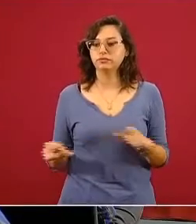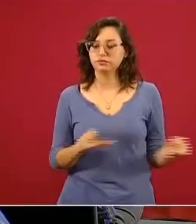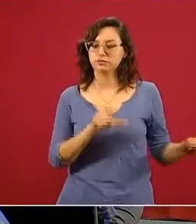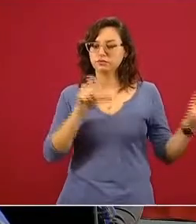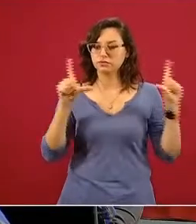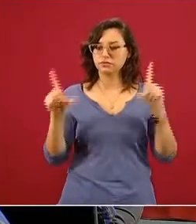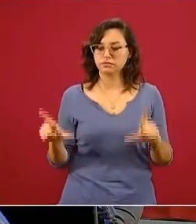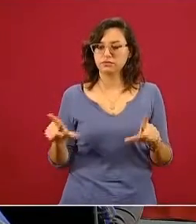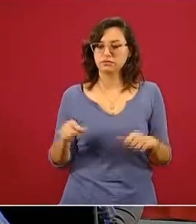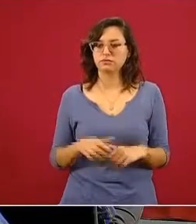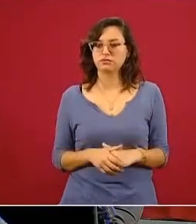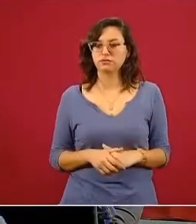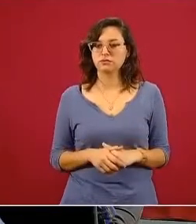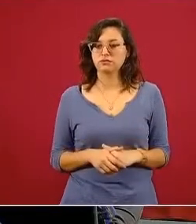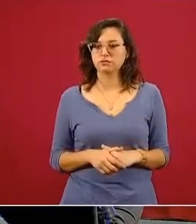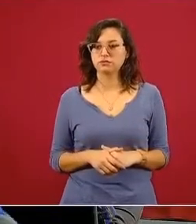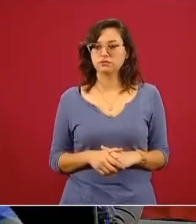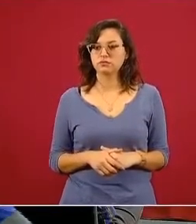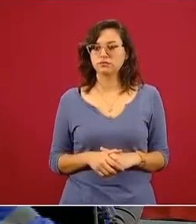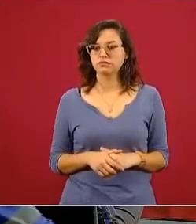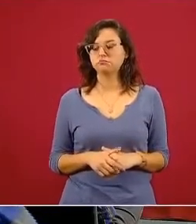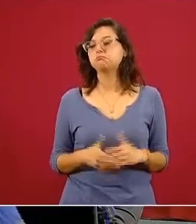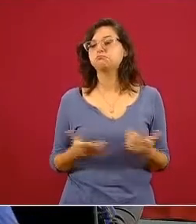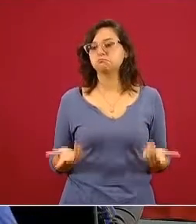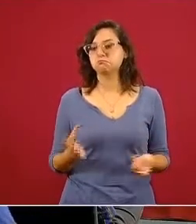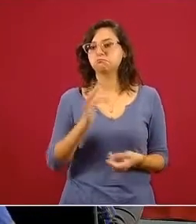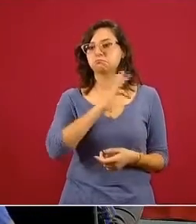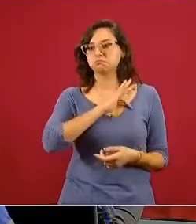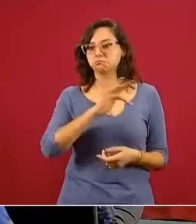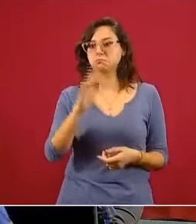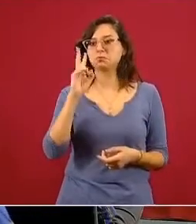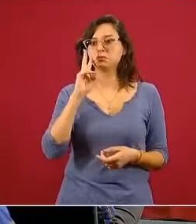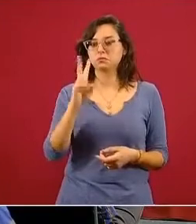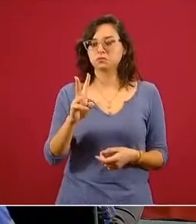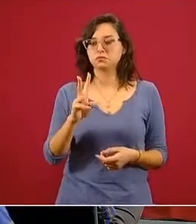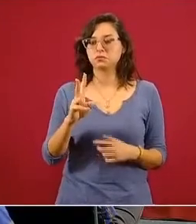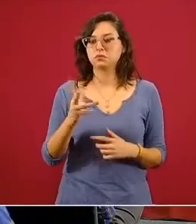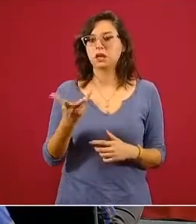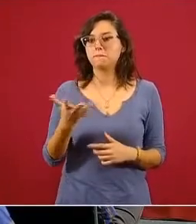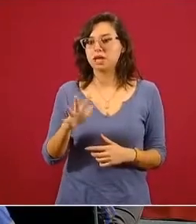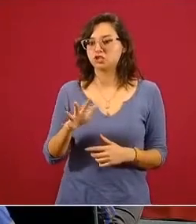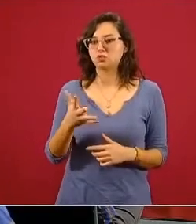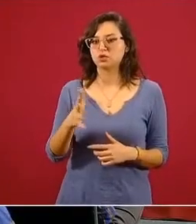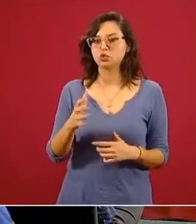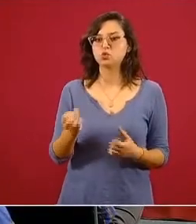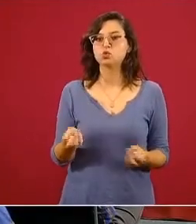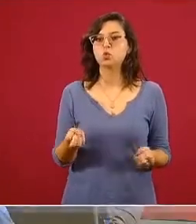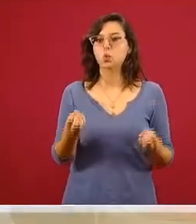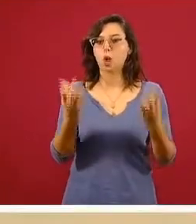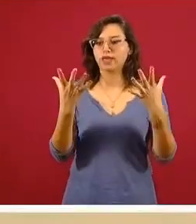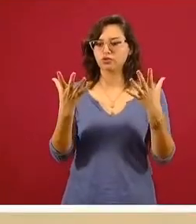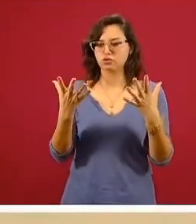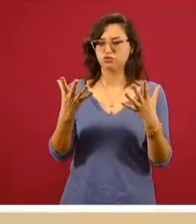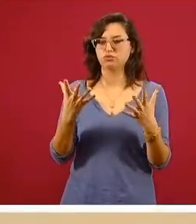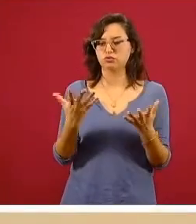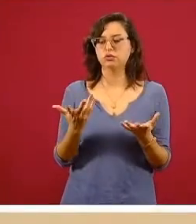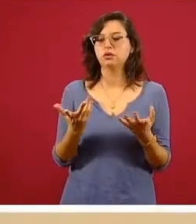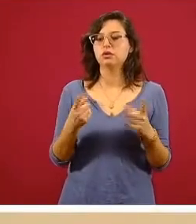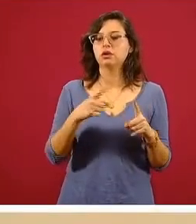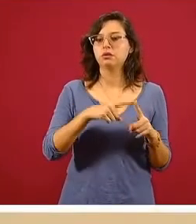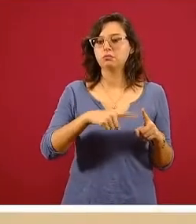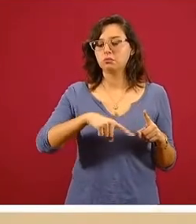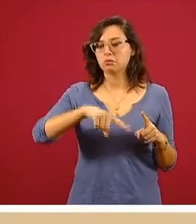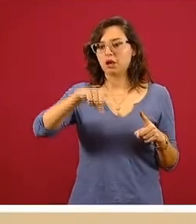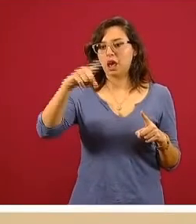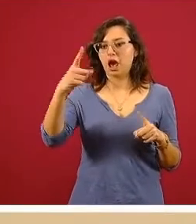siguiente gráfica en la siguiente diapositiva, que es precisamente los casos estimados, que es la línea azul que vemos en la